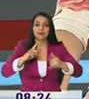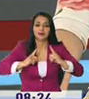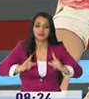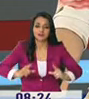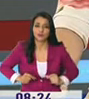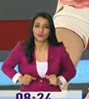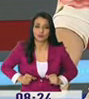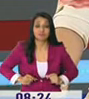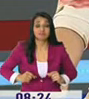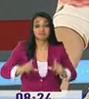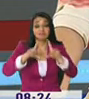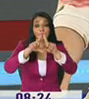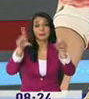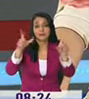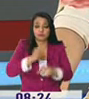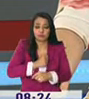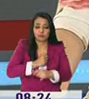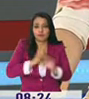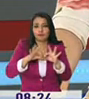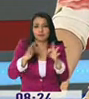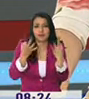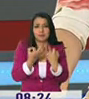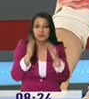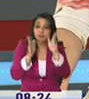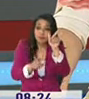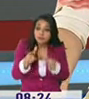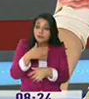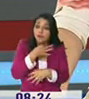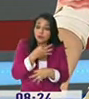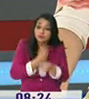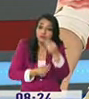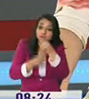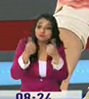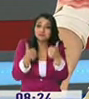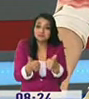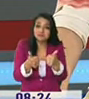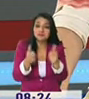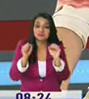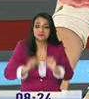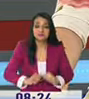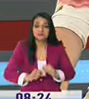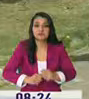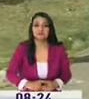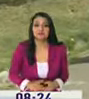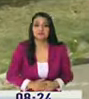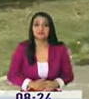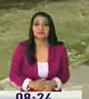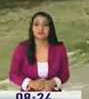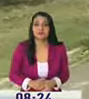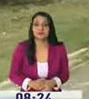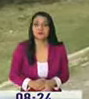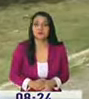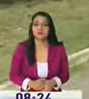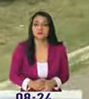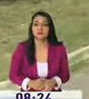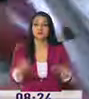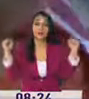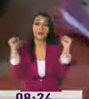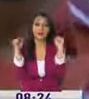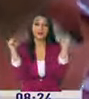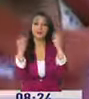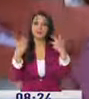un emprendimiento familiar que pensó en las personas que les gusta alimentarse sanamente. Después de hacer ejercicio hay